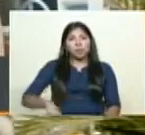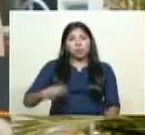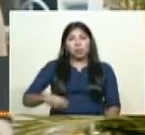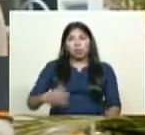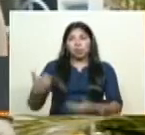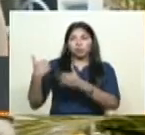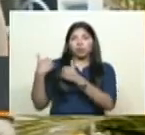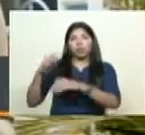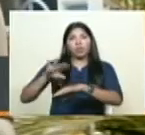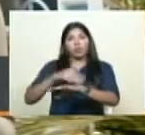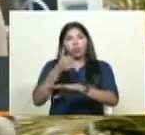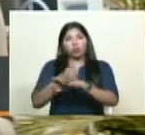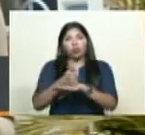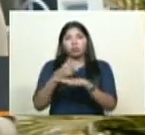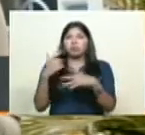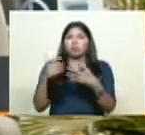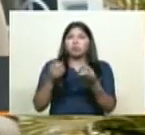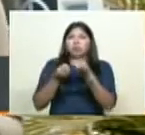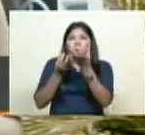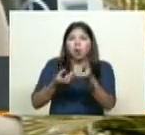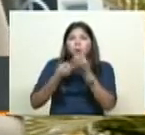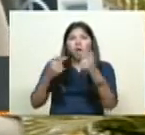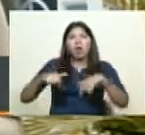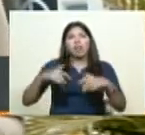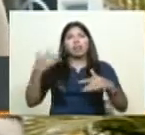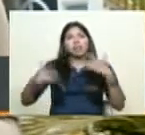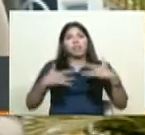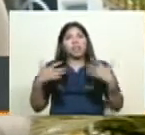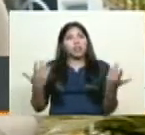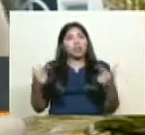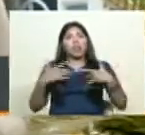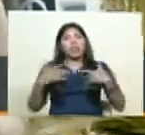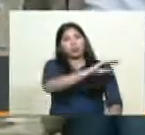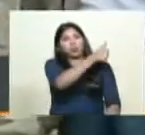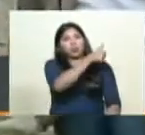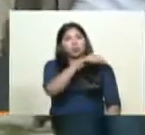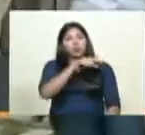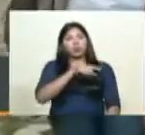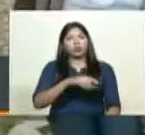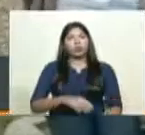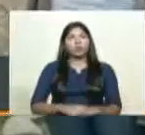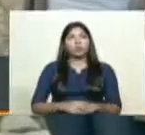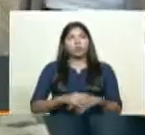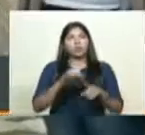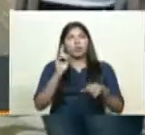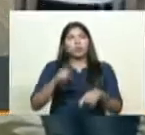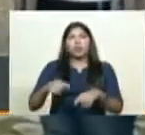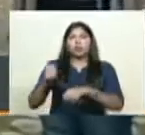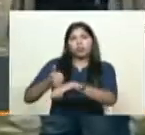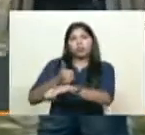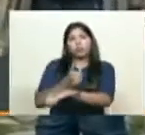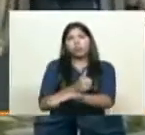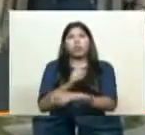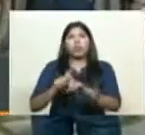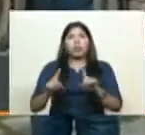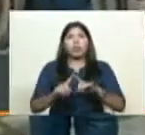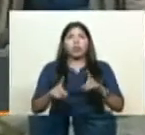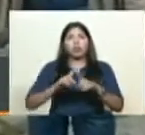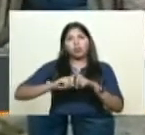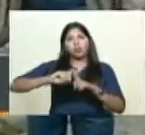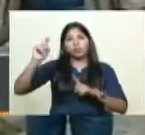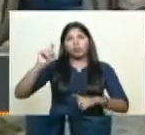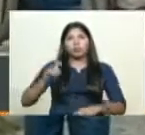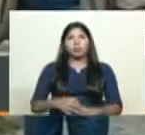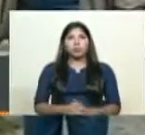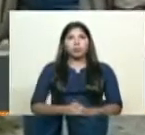detalles de las actividades que se estarán realizando acá en el Guarayra Repano durante... Gente de INATUR, Distrito Capital. El